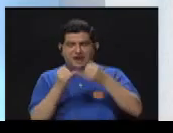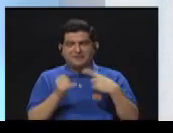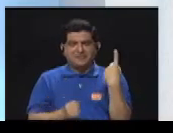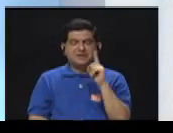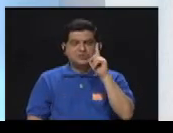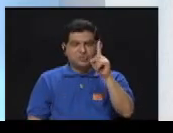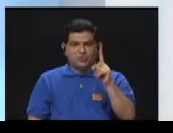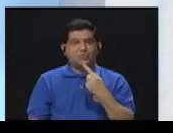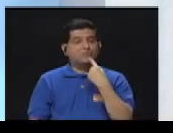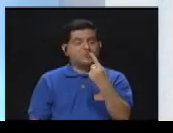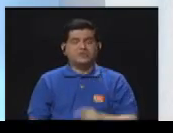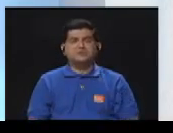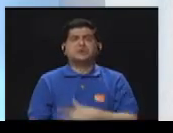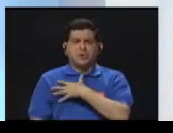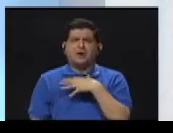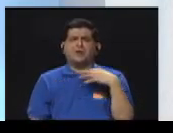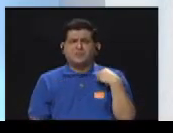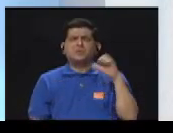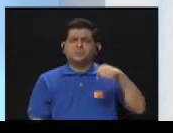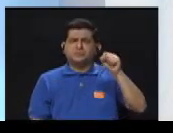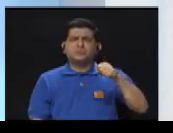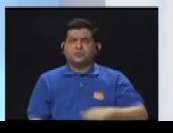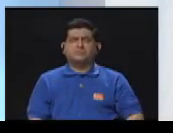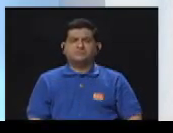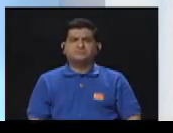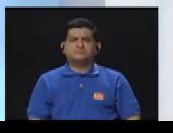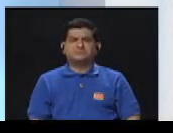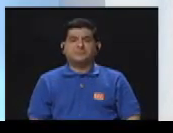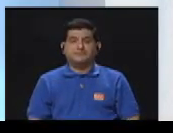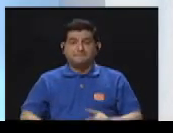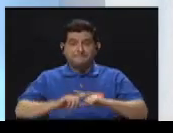final supimos solo de uno y nos dijo que le había gustado mucho, pero